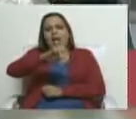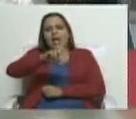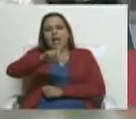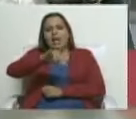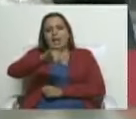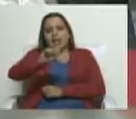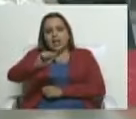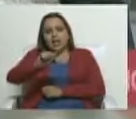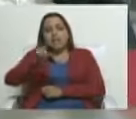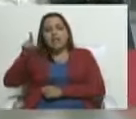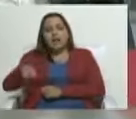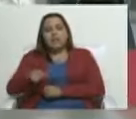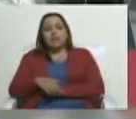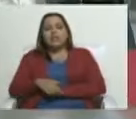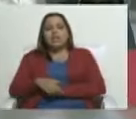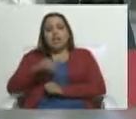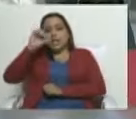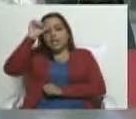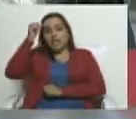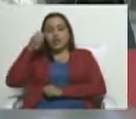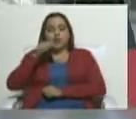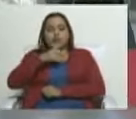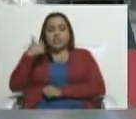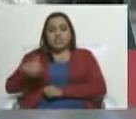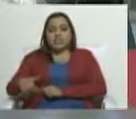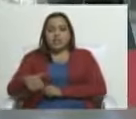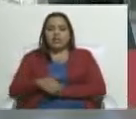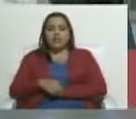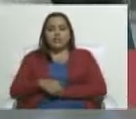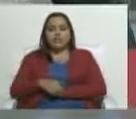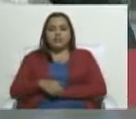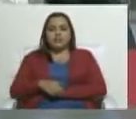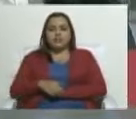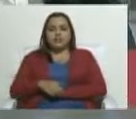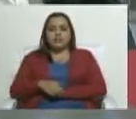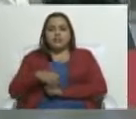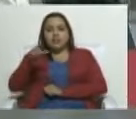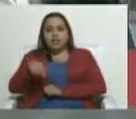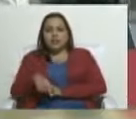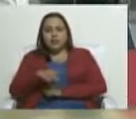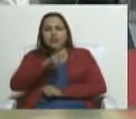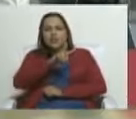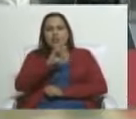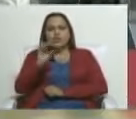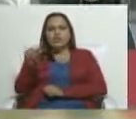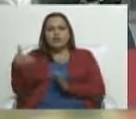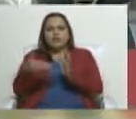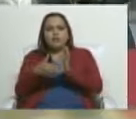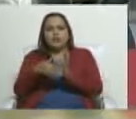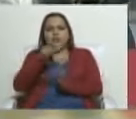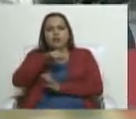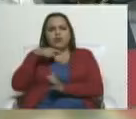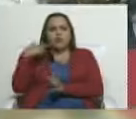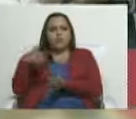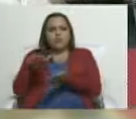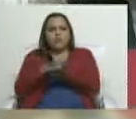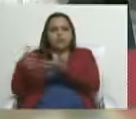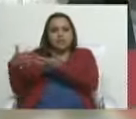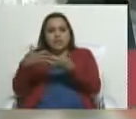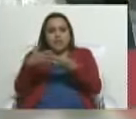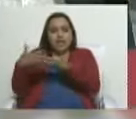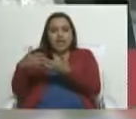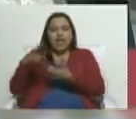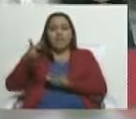y Indochina. Estamos hablando del caso del neofascismo norteamericano, de más de 200.000 víctimas de la guerra de Vietnam. Es